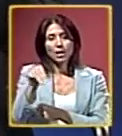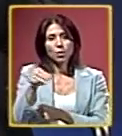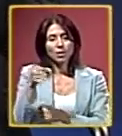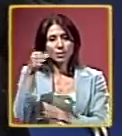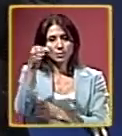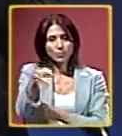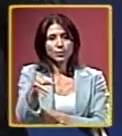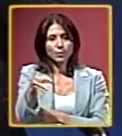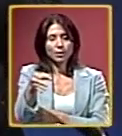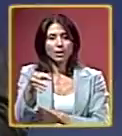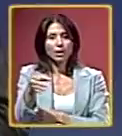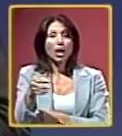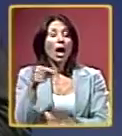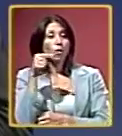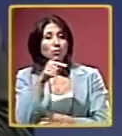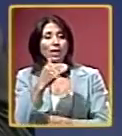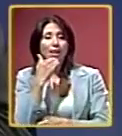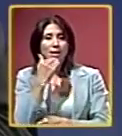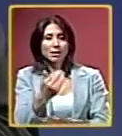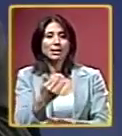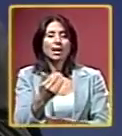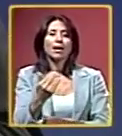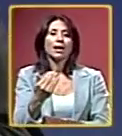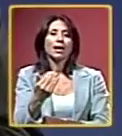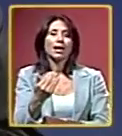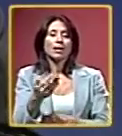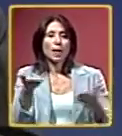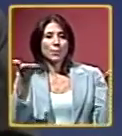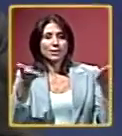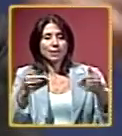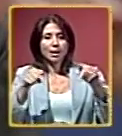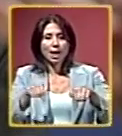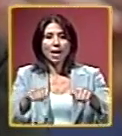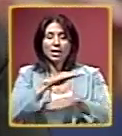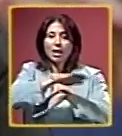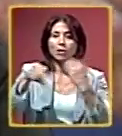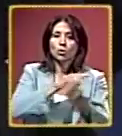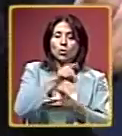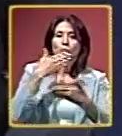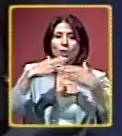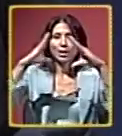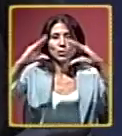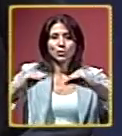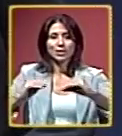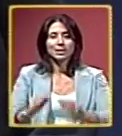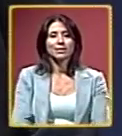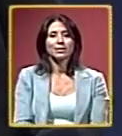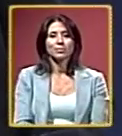viene, a usted agradecerle la presencia acá y a todos buenas noches.